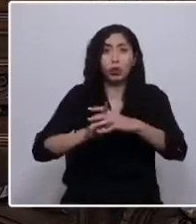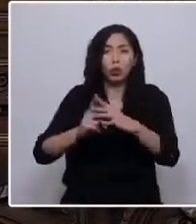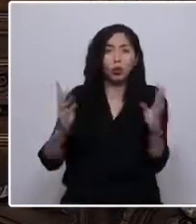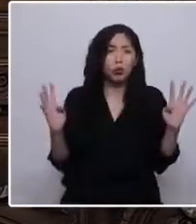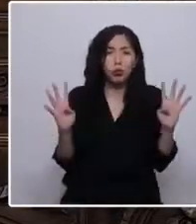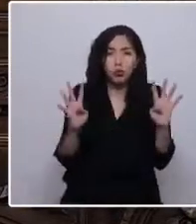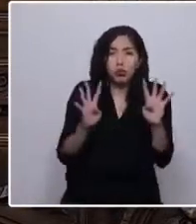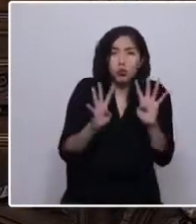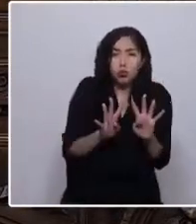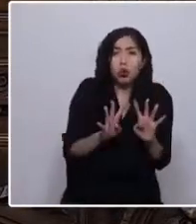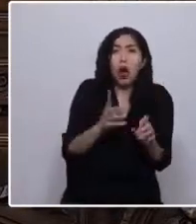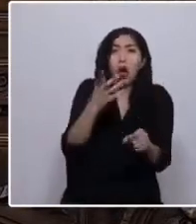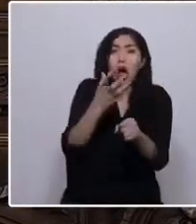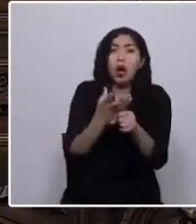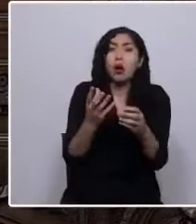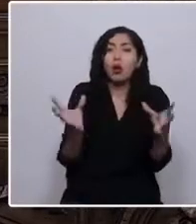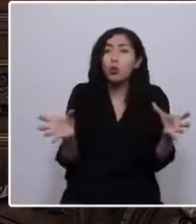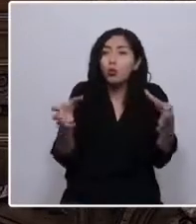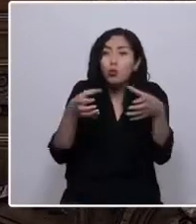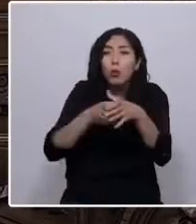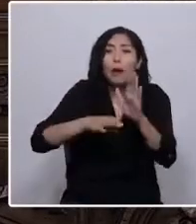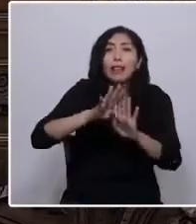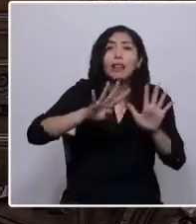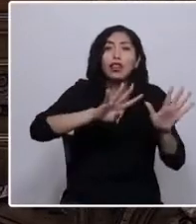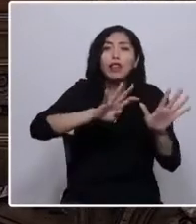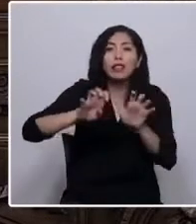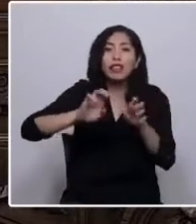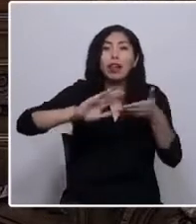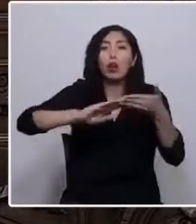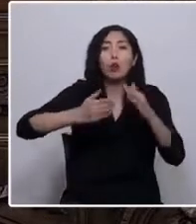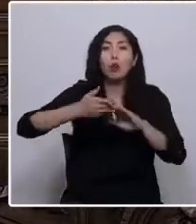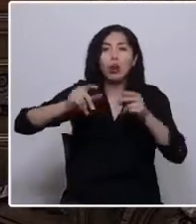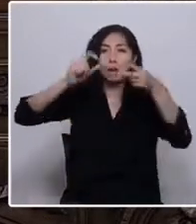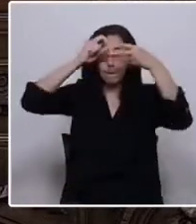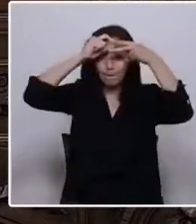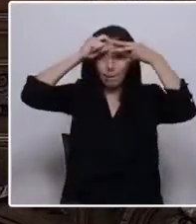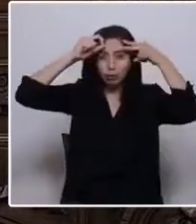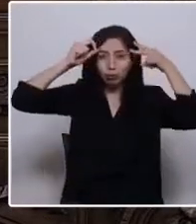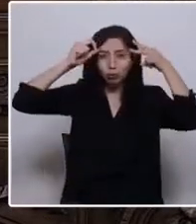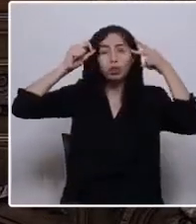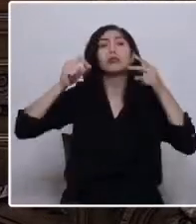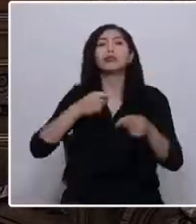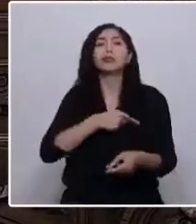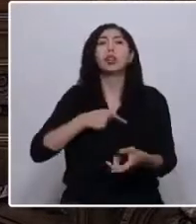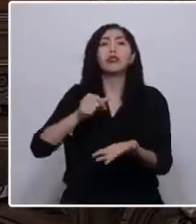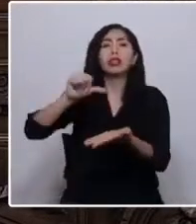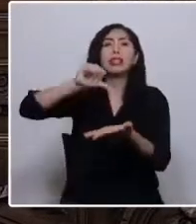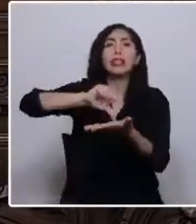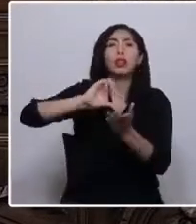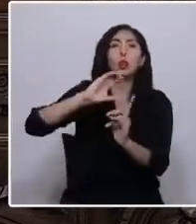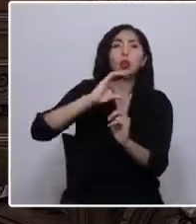que agrupó a más de 900 comunidades mapuches, llamadas Centros Culturales Mapuches.